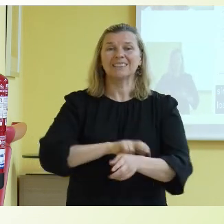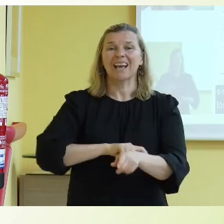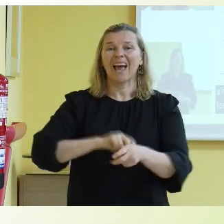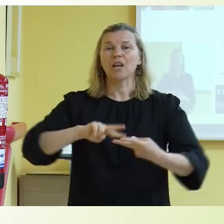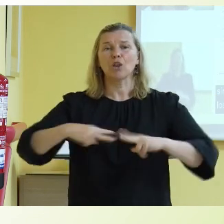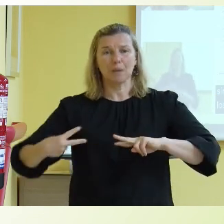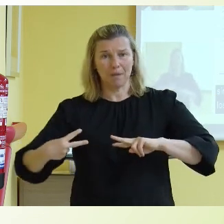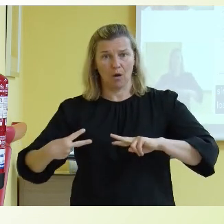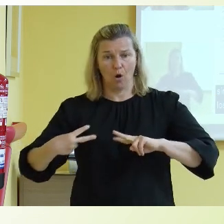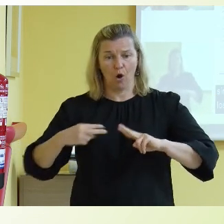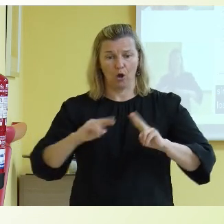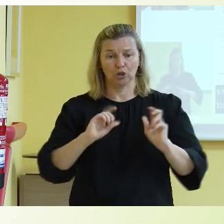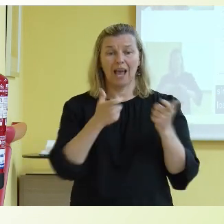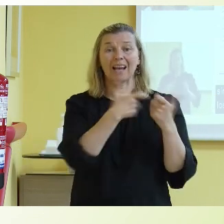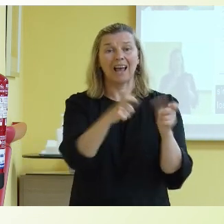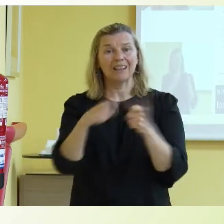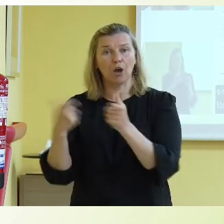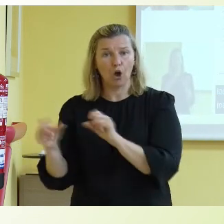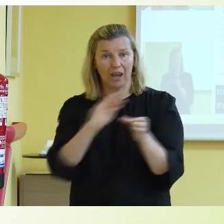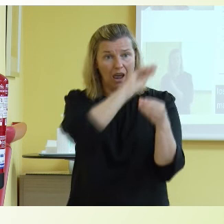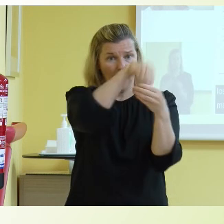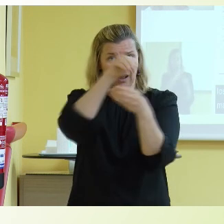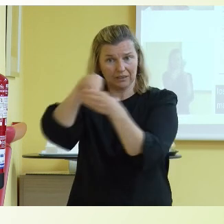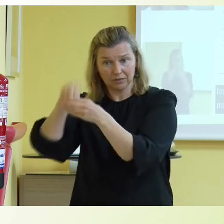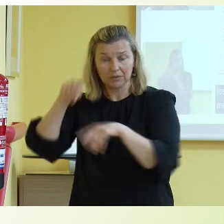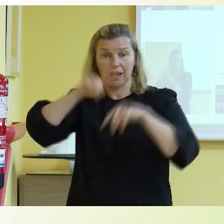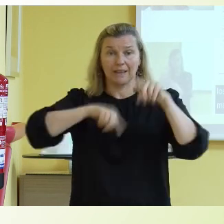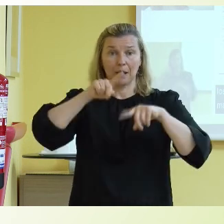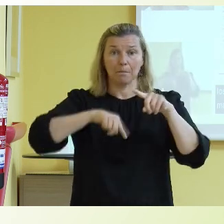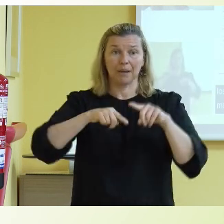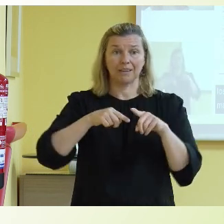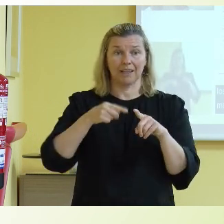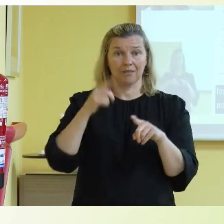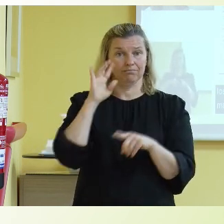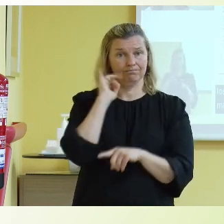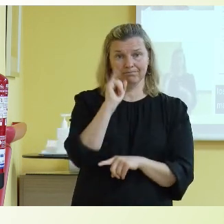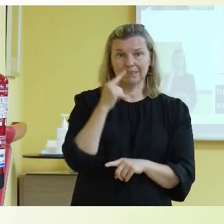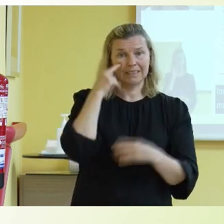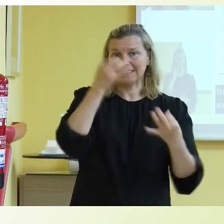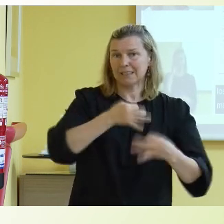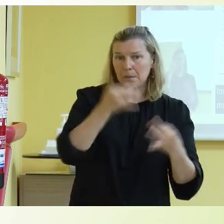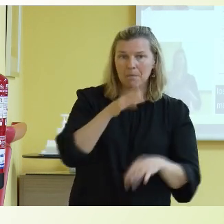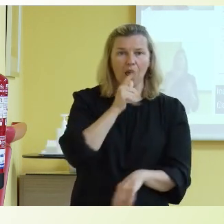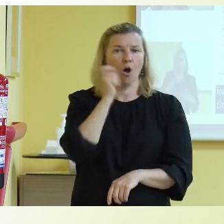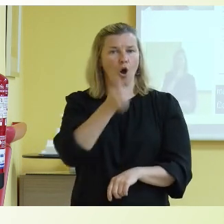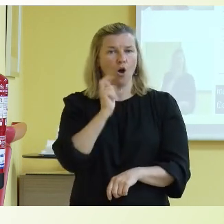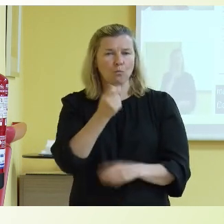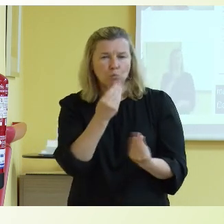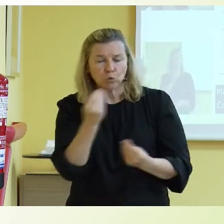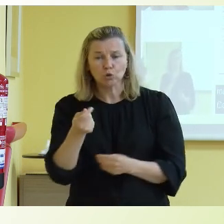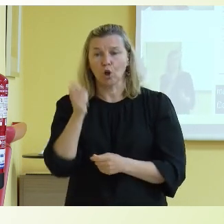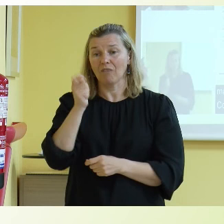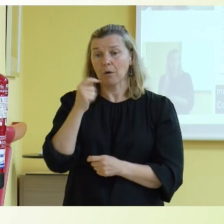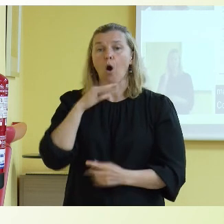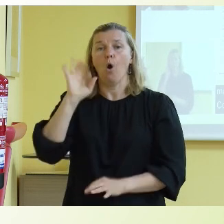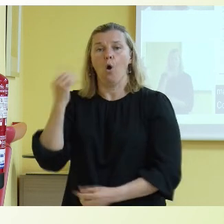engloban en distintas categorías en función de si están siempre presentes o de si son muy frecuentes u